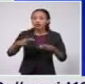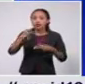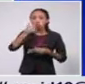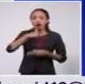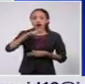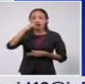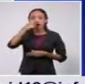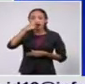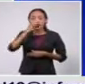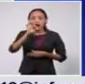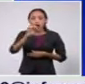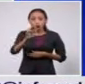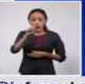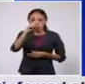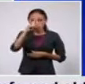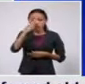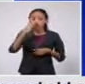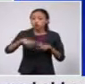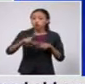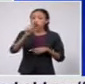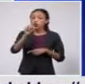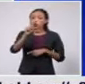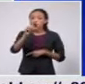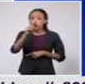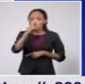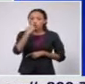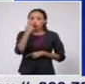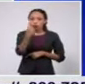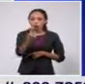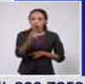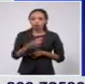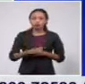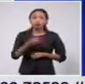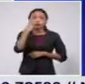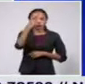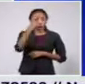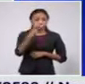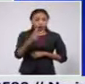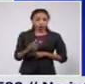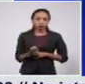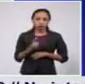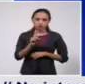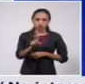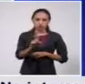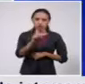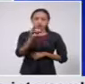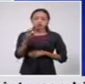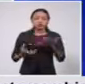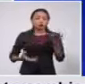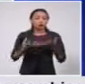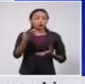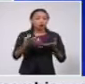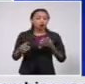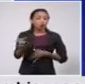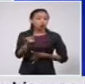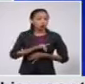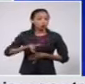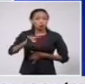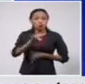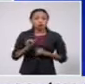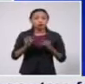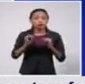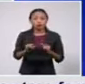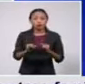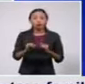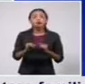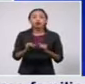cada uno, y el municipio Colón con 1. Cienfuegos, también evidenciando control